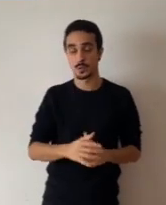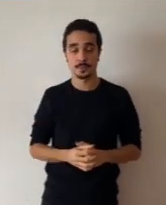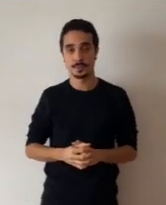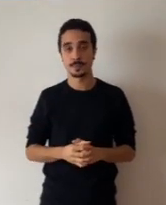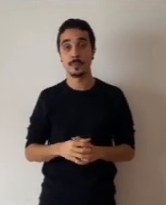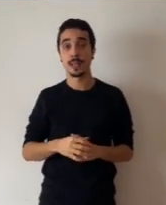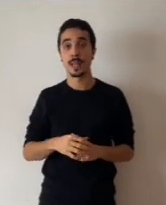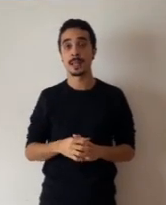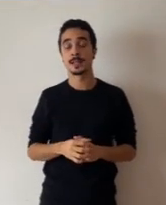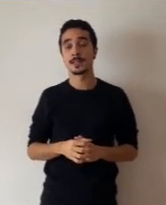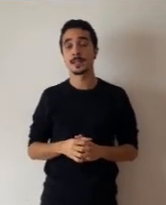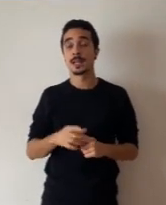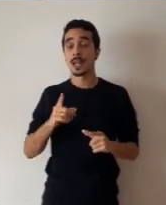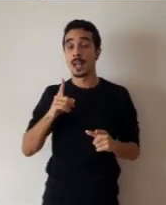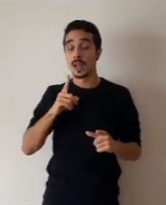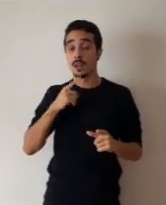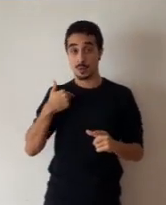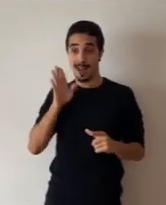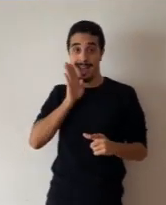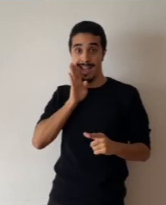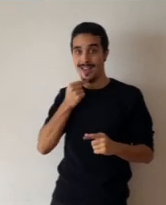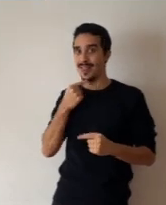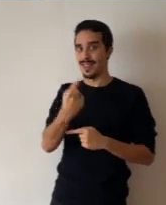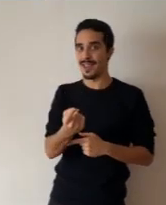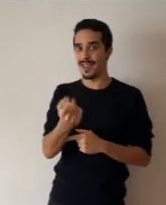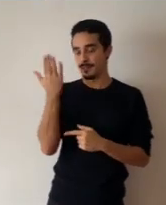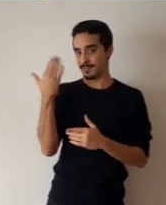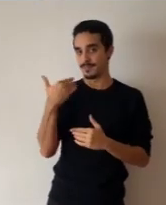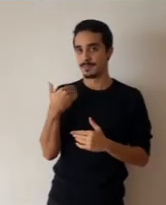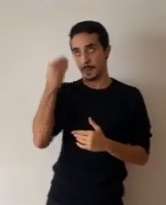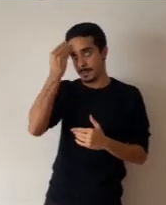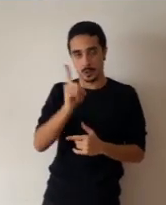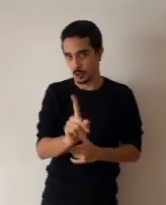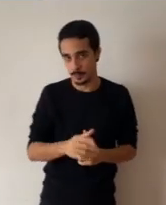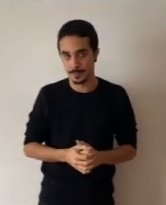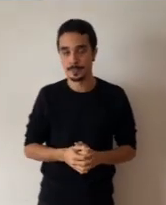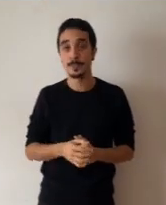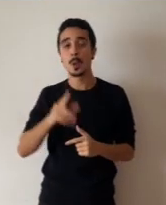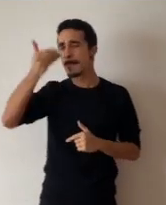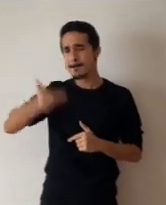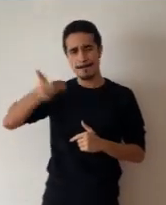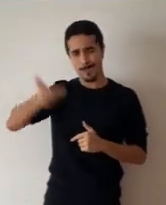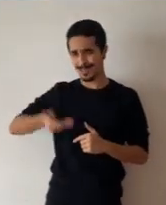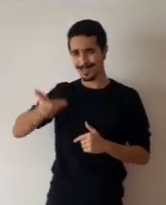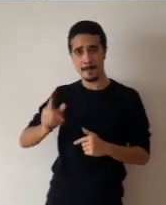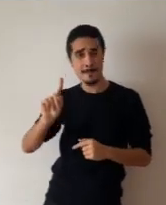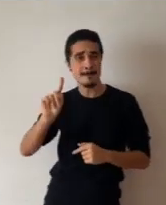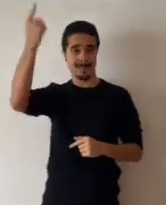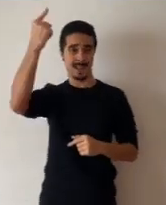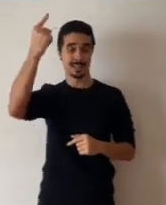tengan utilidad en los niños. Yo creo que no. Desde el primer momento lo dije, ya lo dije también hace un rato, creo que lo